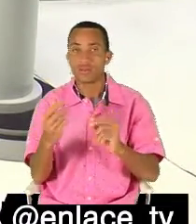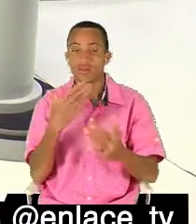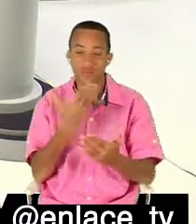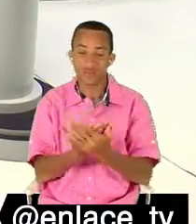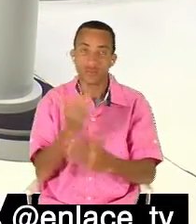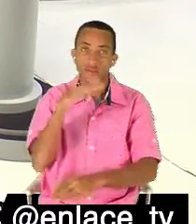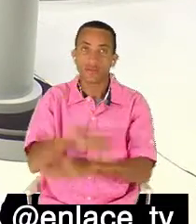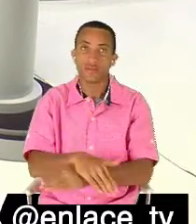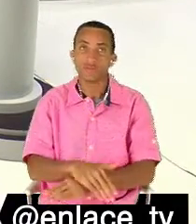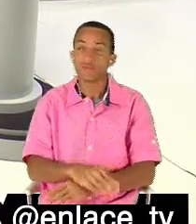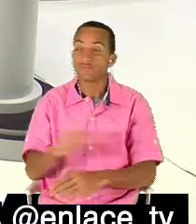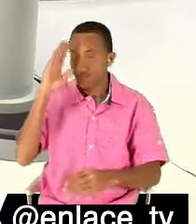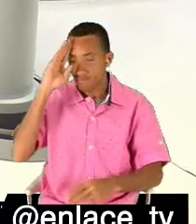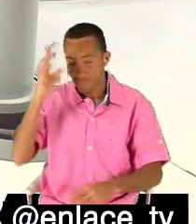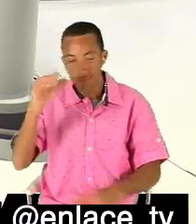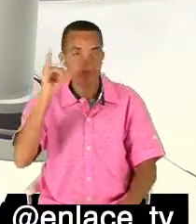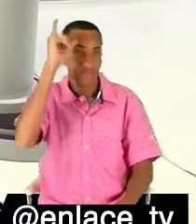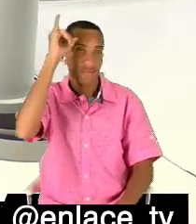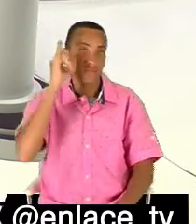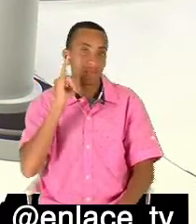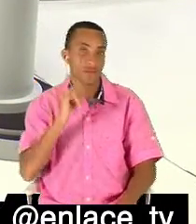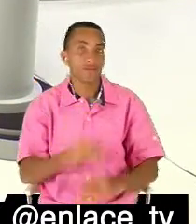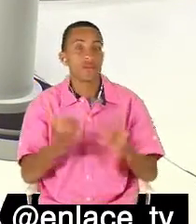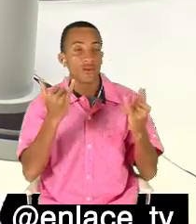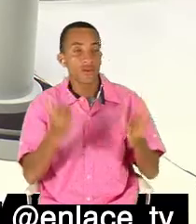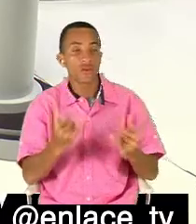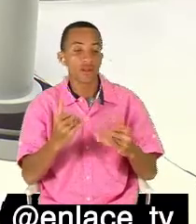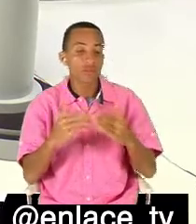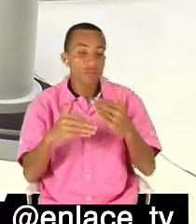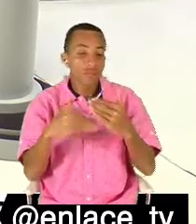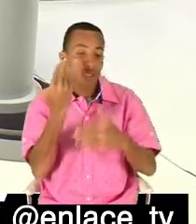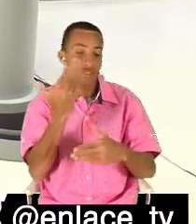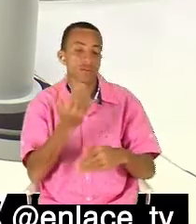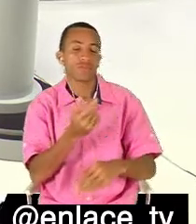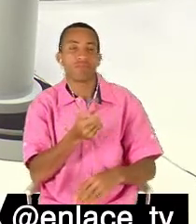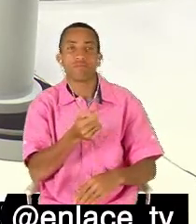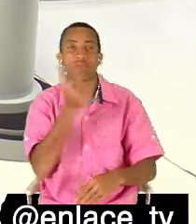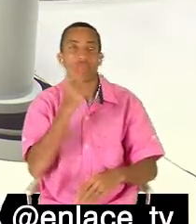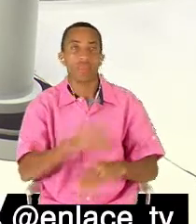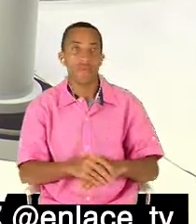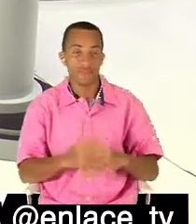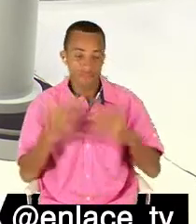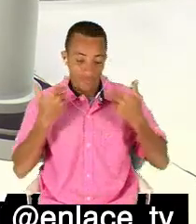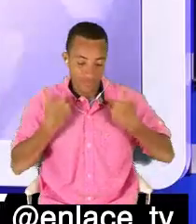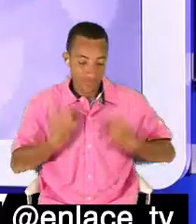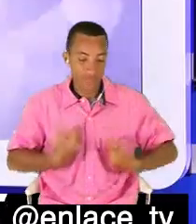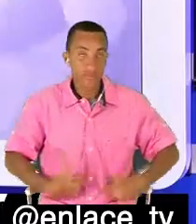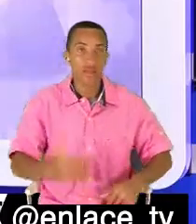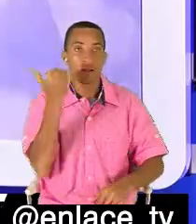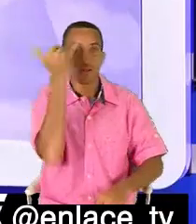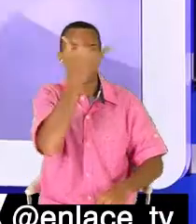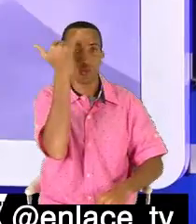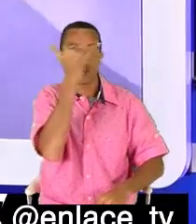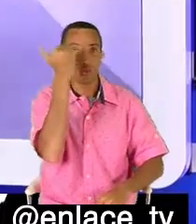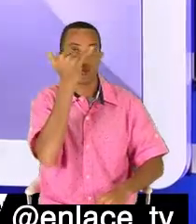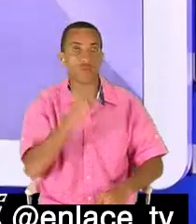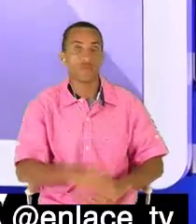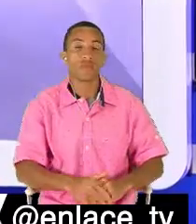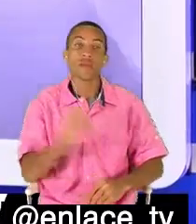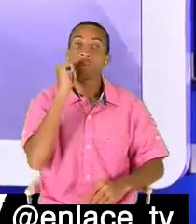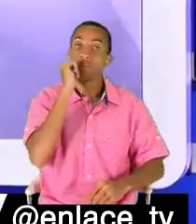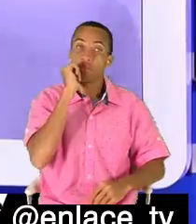Hola, Yannick, ¿qué tal? Saludo para usted. Ya pocas horas del inicio de la Copa América. Camiseta azul, ¿no? Sí, señora. Mañana debutará Colombia